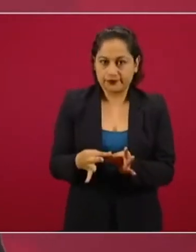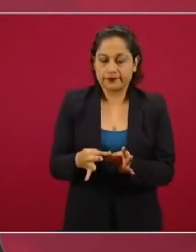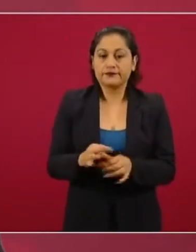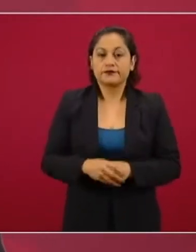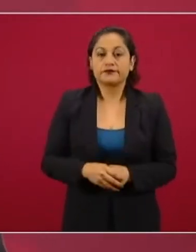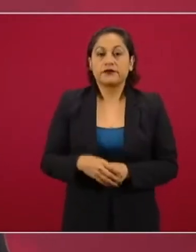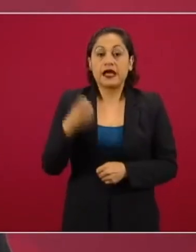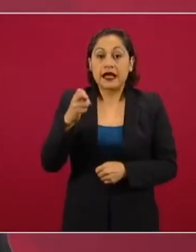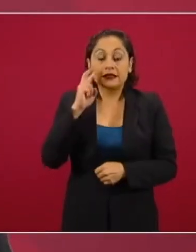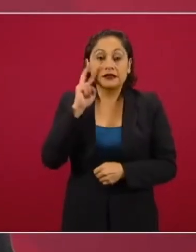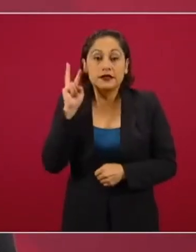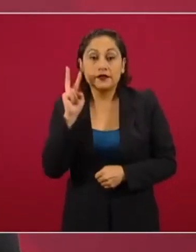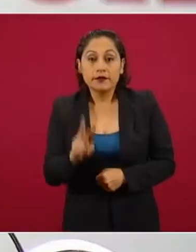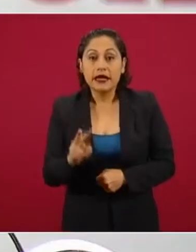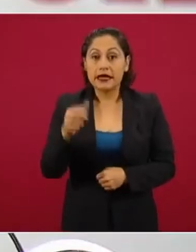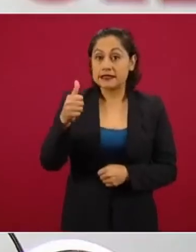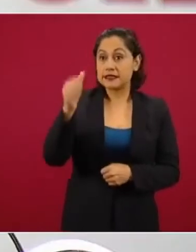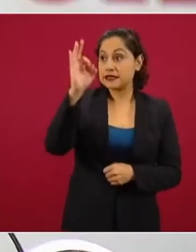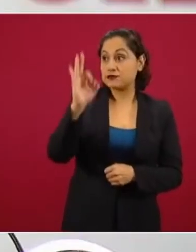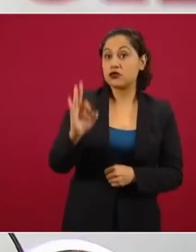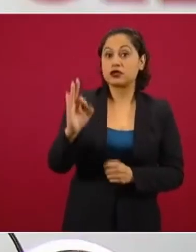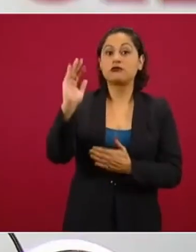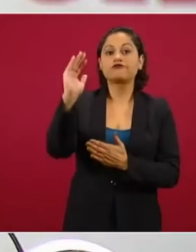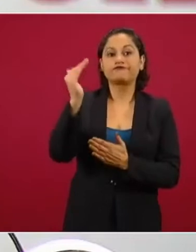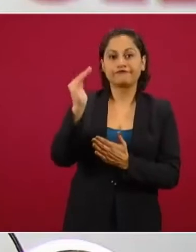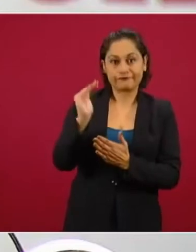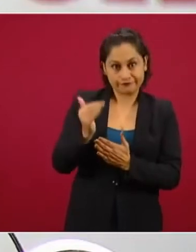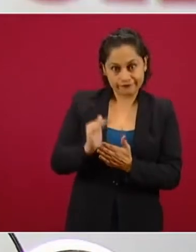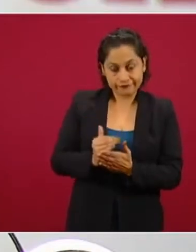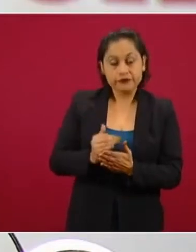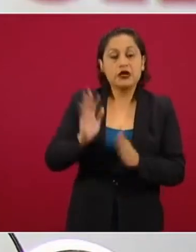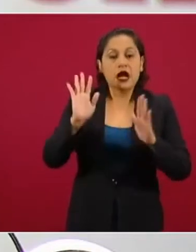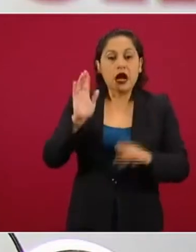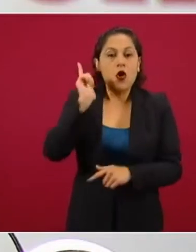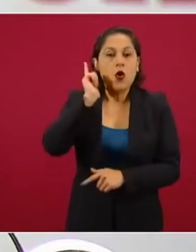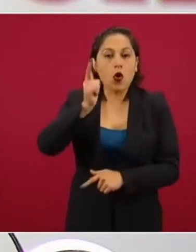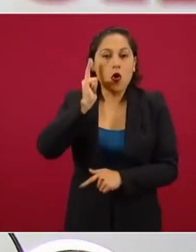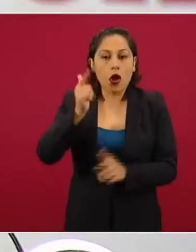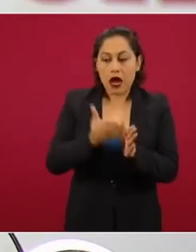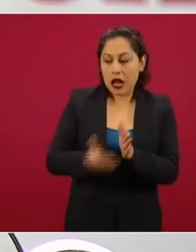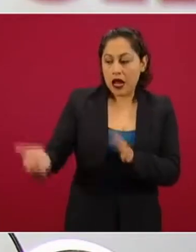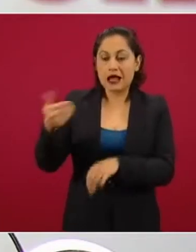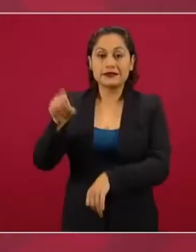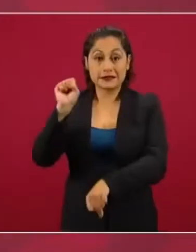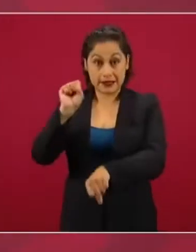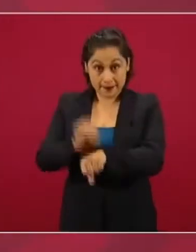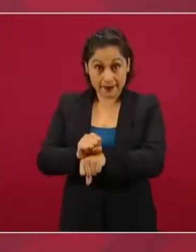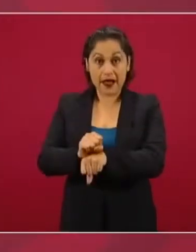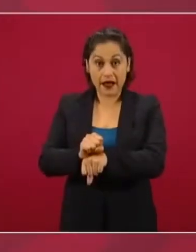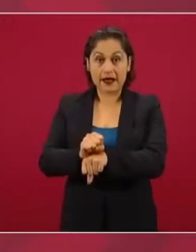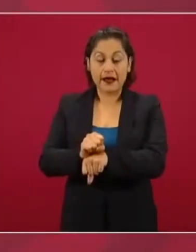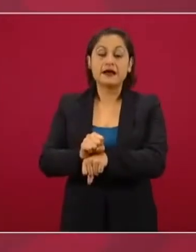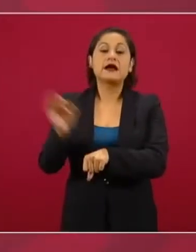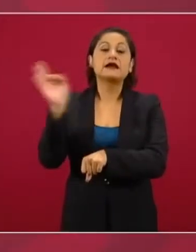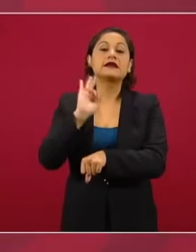menos 6%. Es esperable que a lo largo de la semana esta reducción se pudiera perder, menos 6, menos 5,